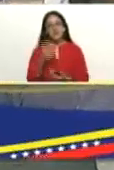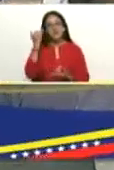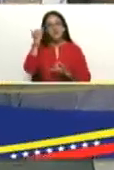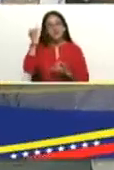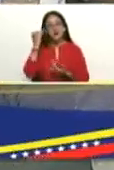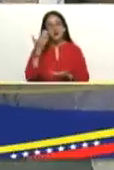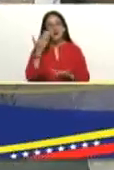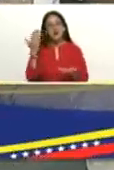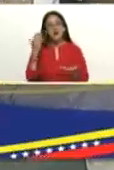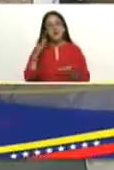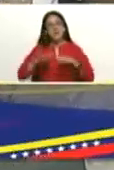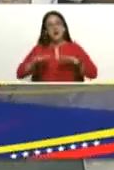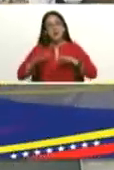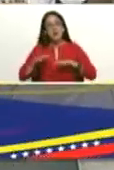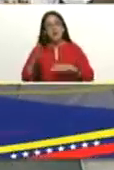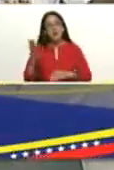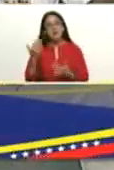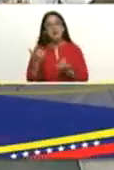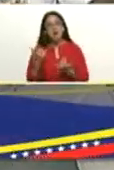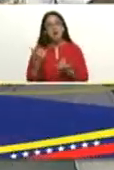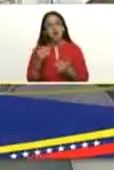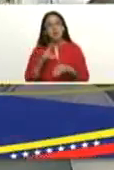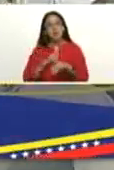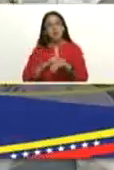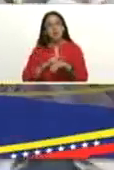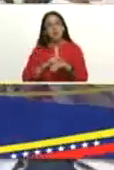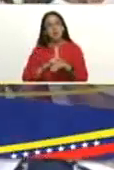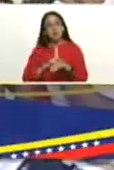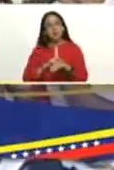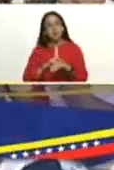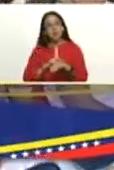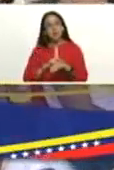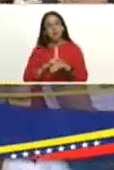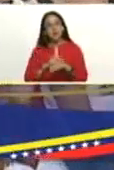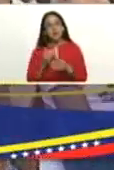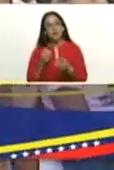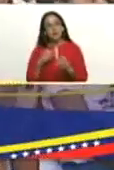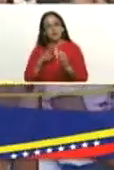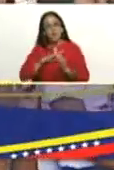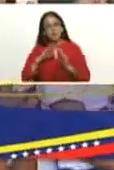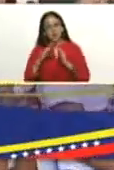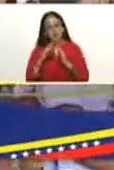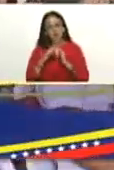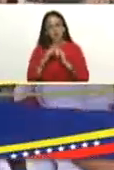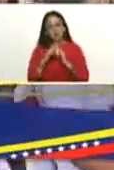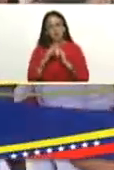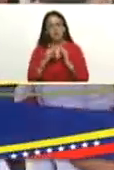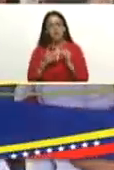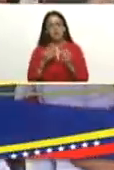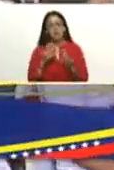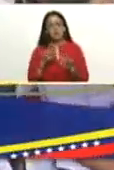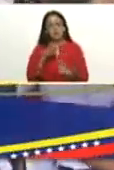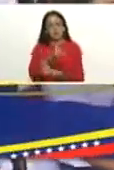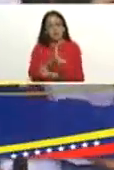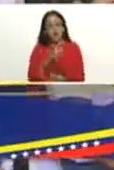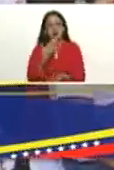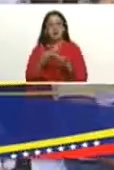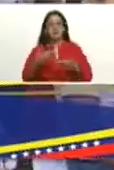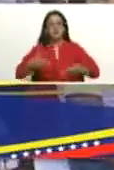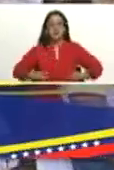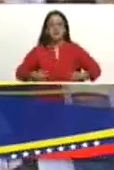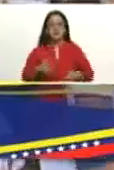muchacho de Barlovento, presidente, hoy doctor de la República, ajá, con su casa, con el mayor nivel académico? Eso es gracias a la su